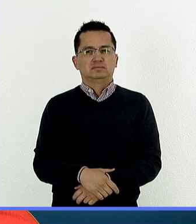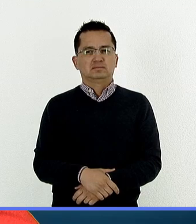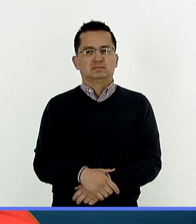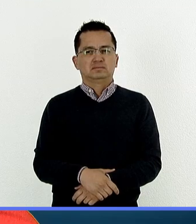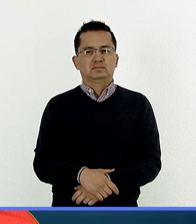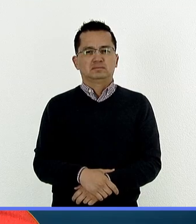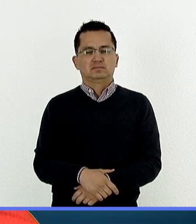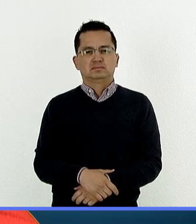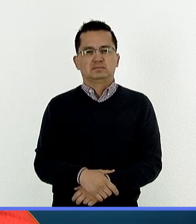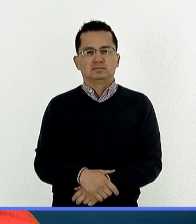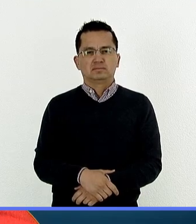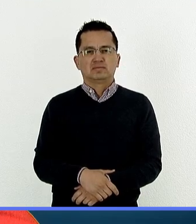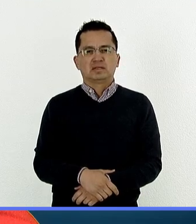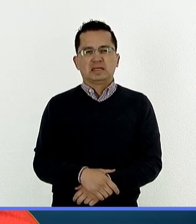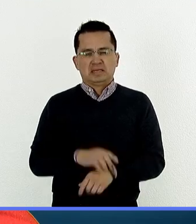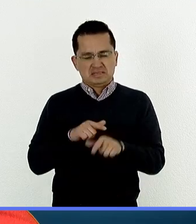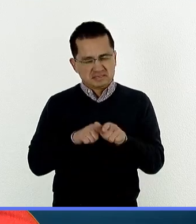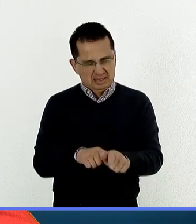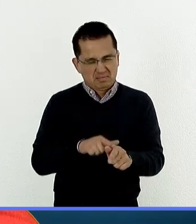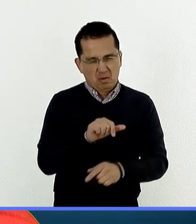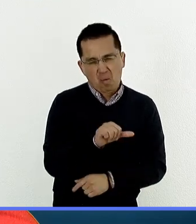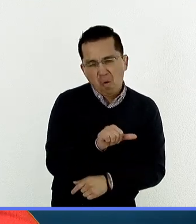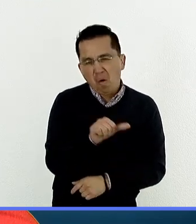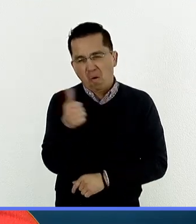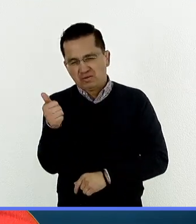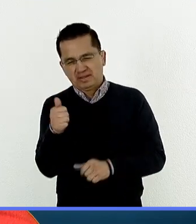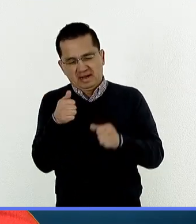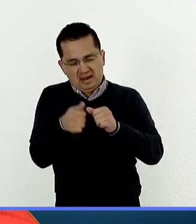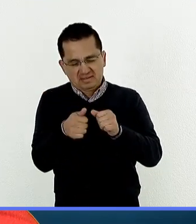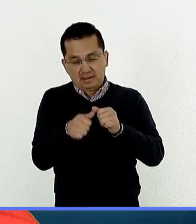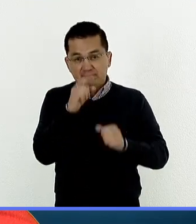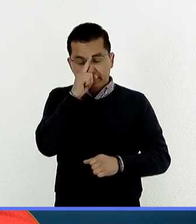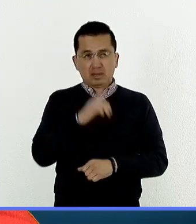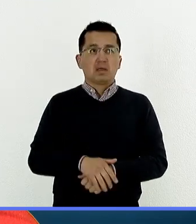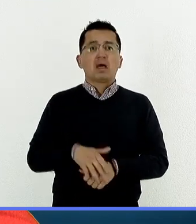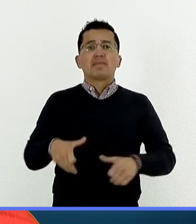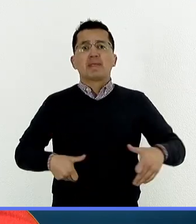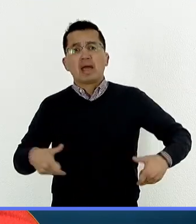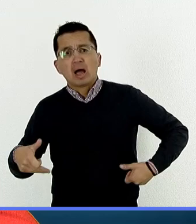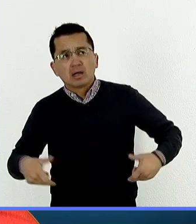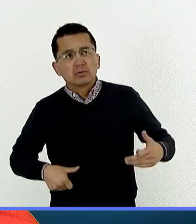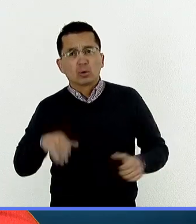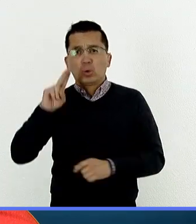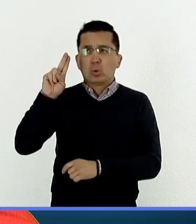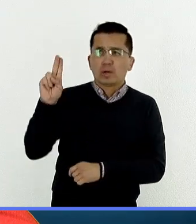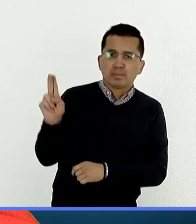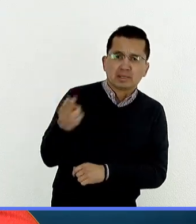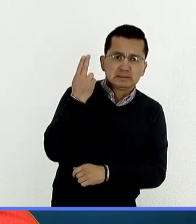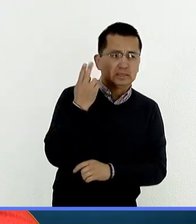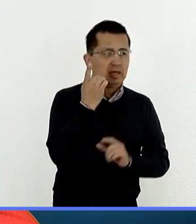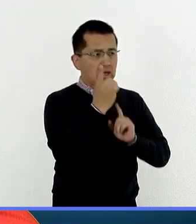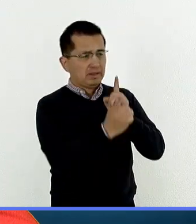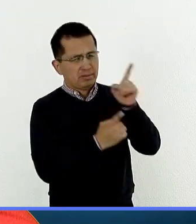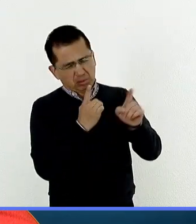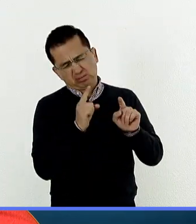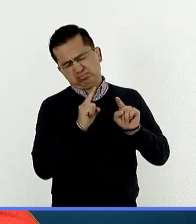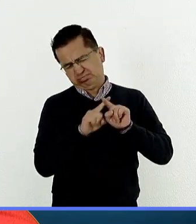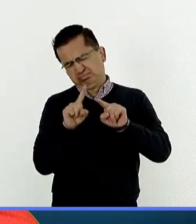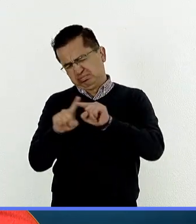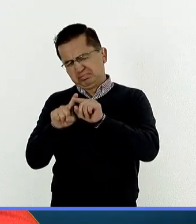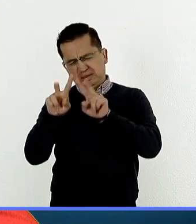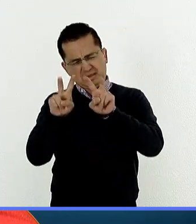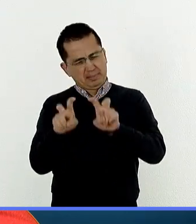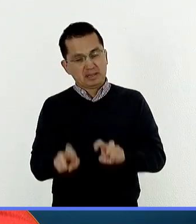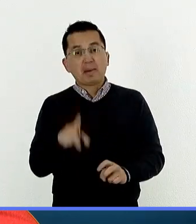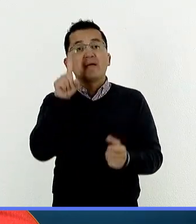seguimos con otras letras además de teatro temas de Academia deportes y humanidades las principales páginas del número más reciente